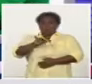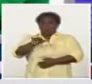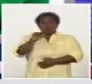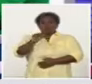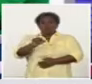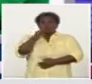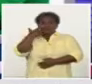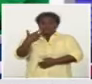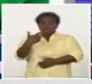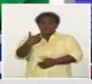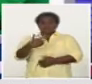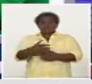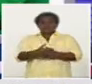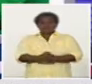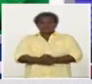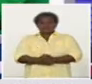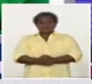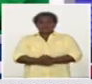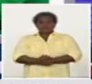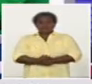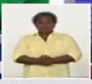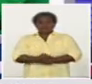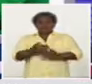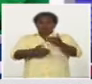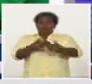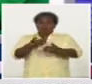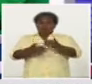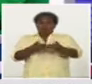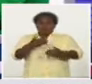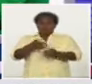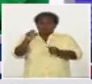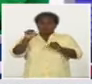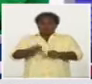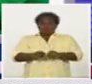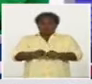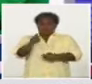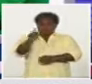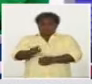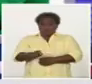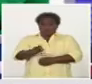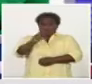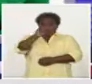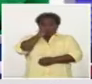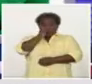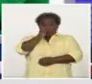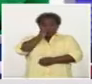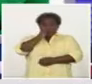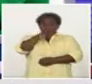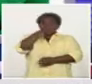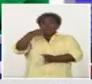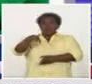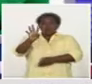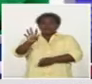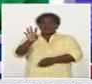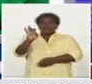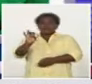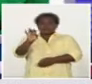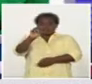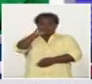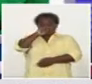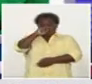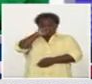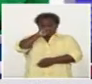que acompaña a la evolución desfavorable. Incluso este paciente de 47 años de edad inicialmente